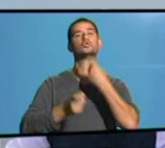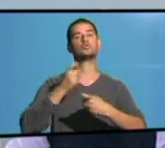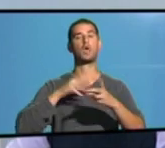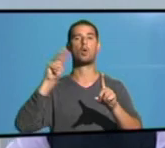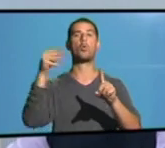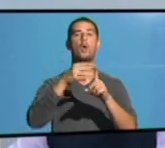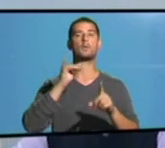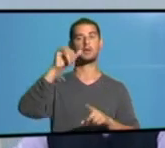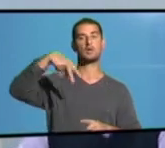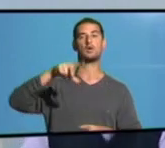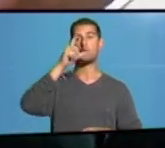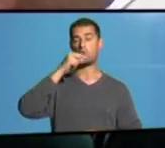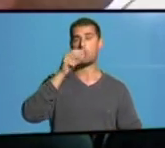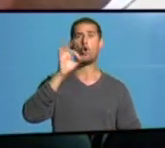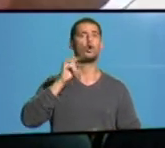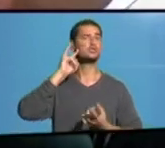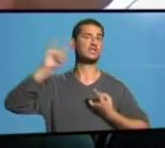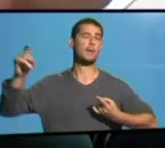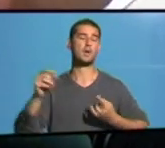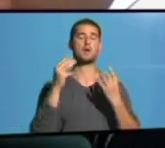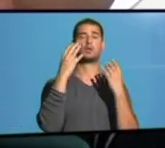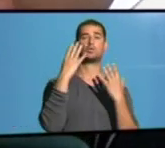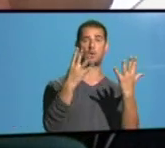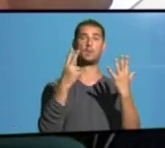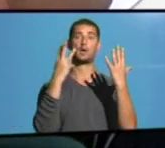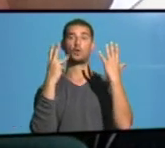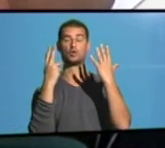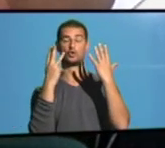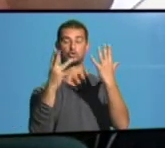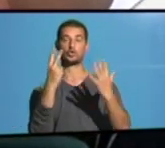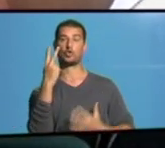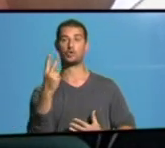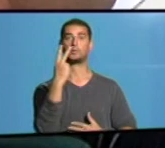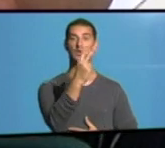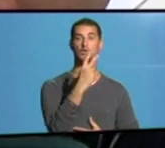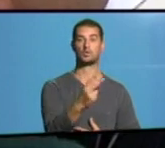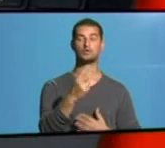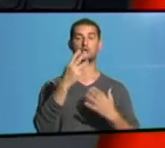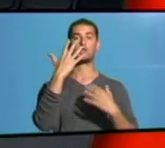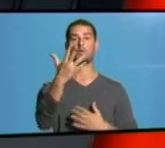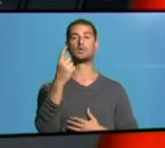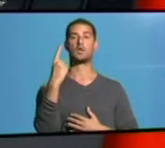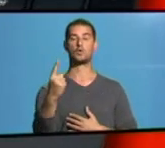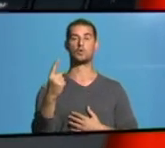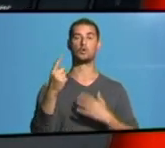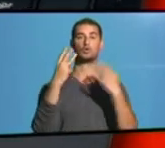web de InLugo ou chamando ao teléfono 982 22 51 86.